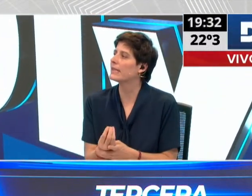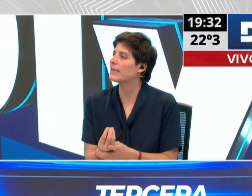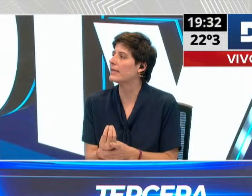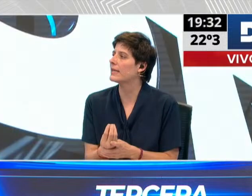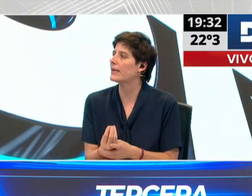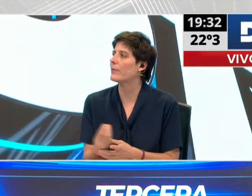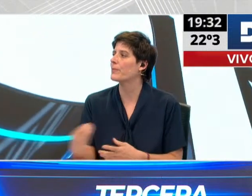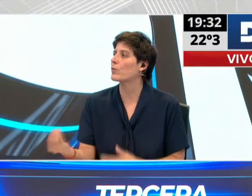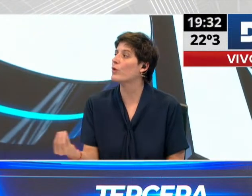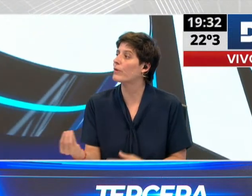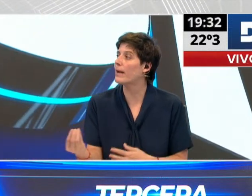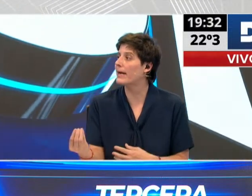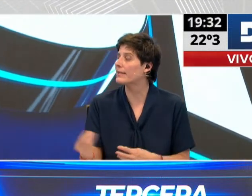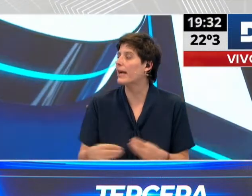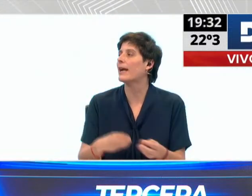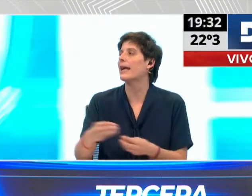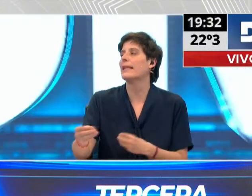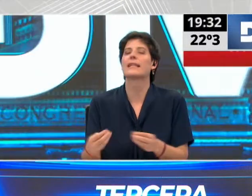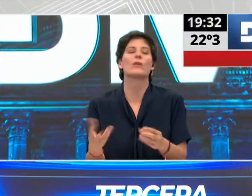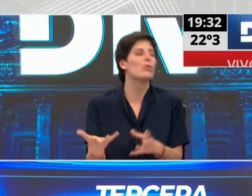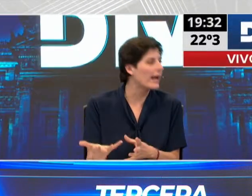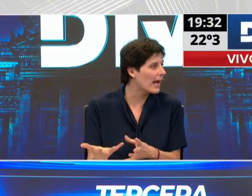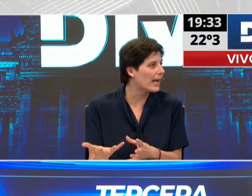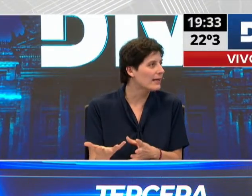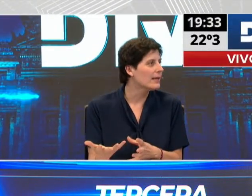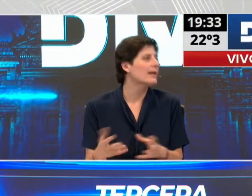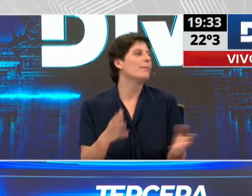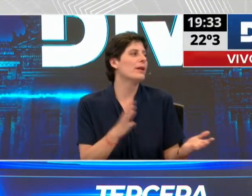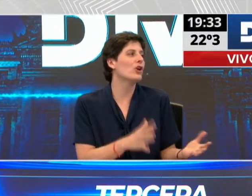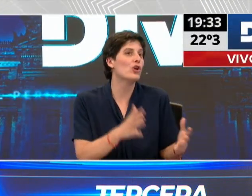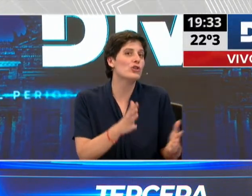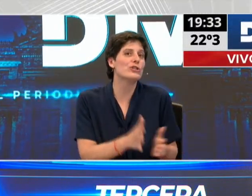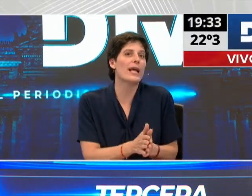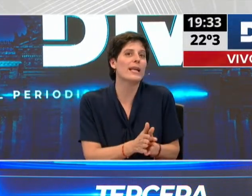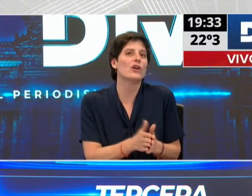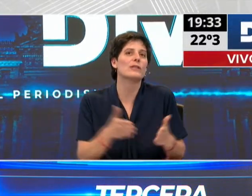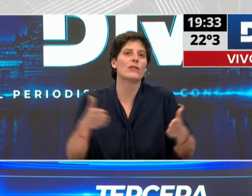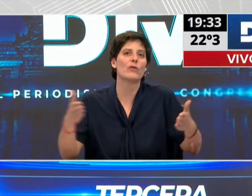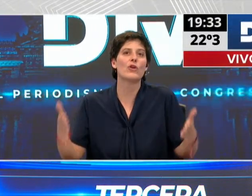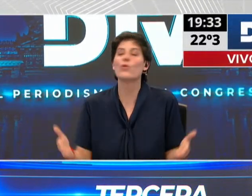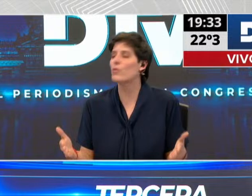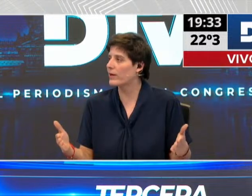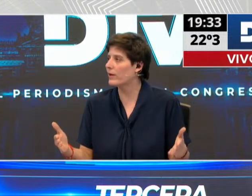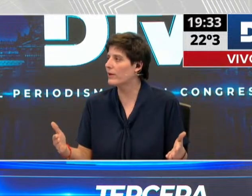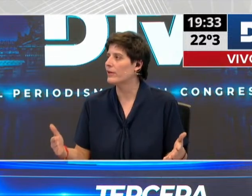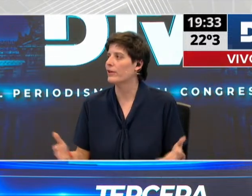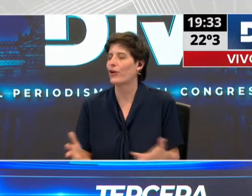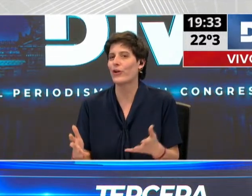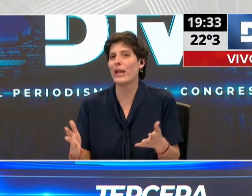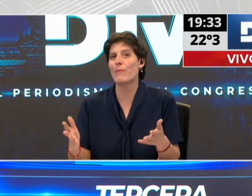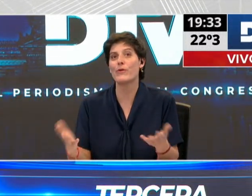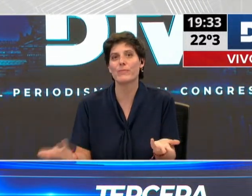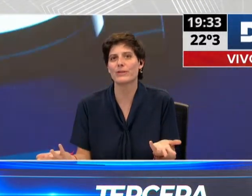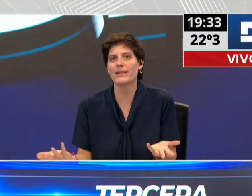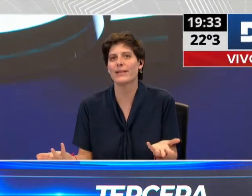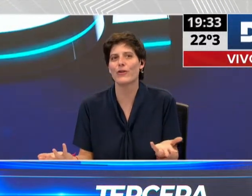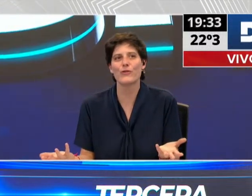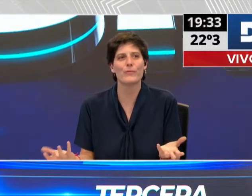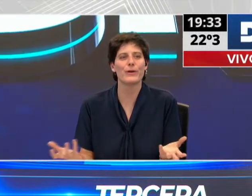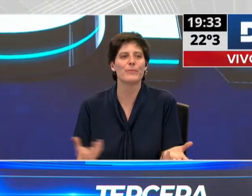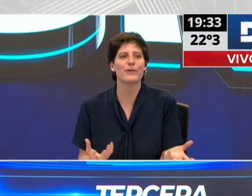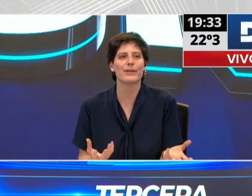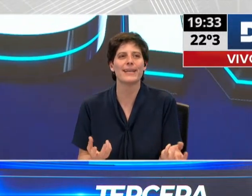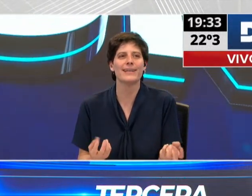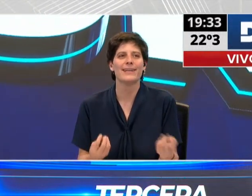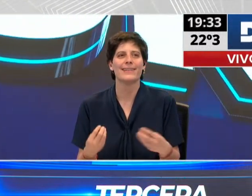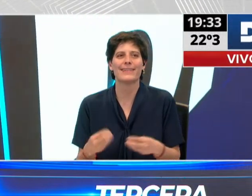del Frente Unión por la Patria, articularán, pero no están engrosando el número, que hoy es muy importante los